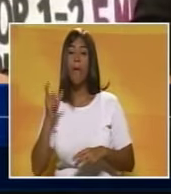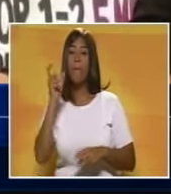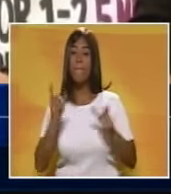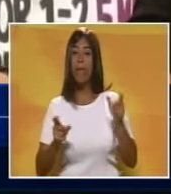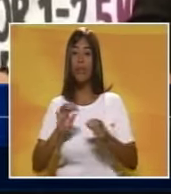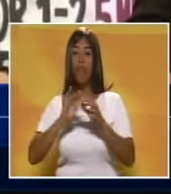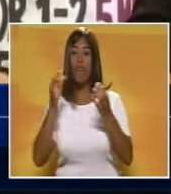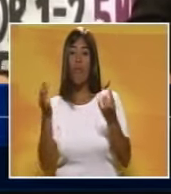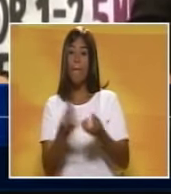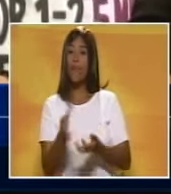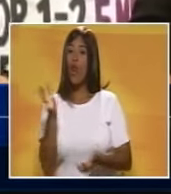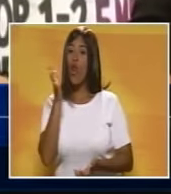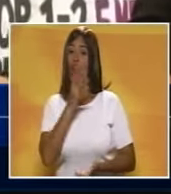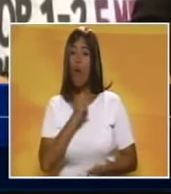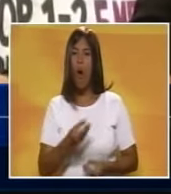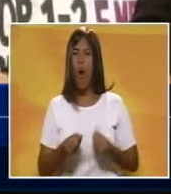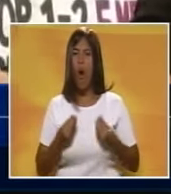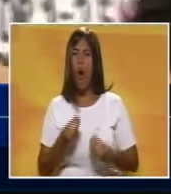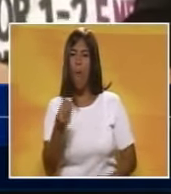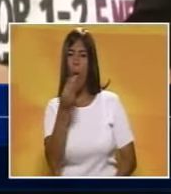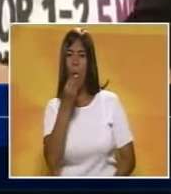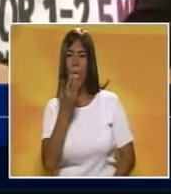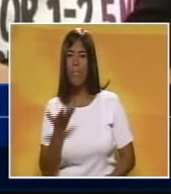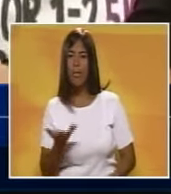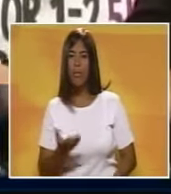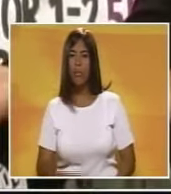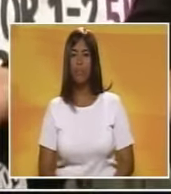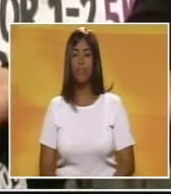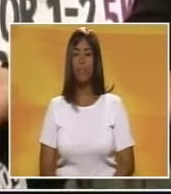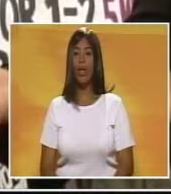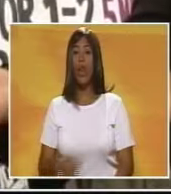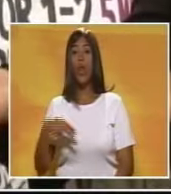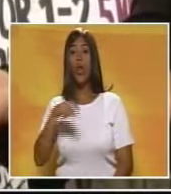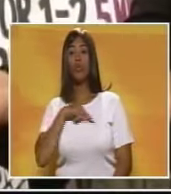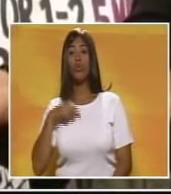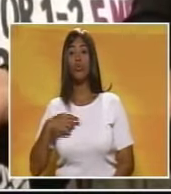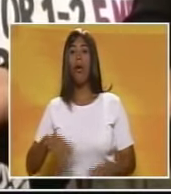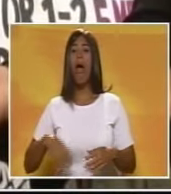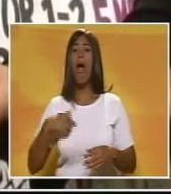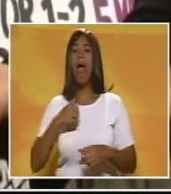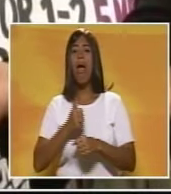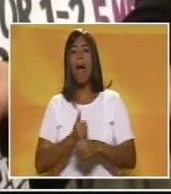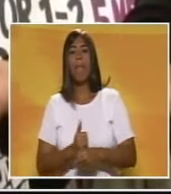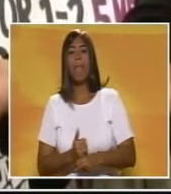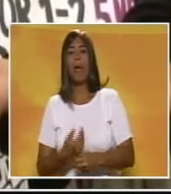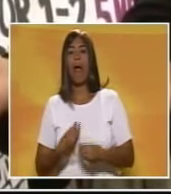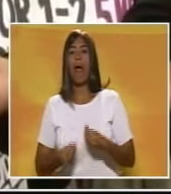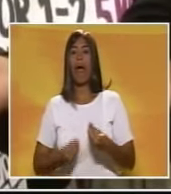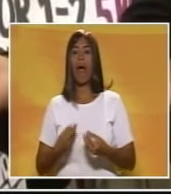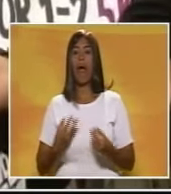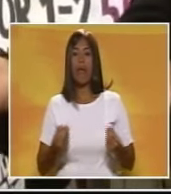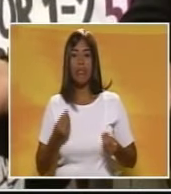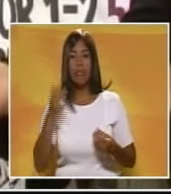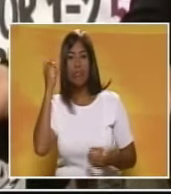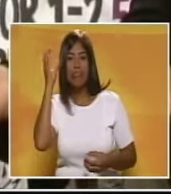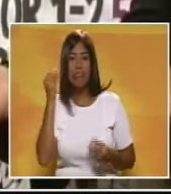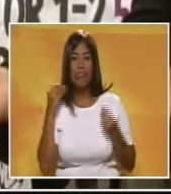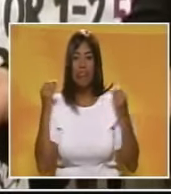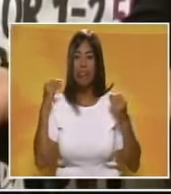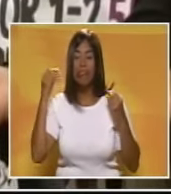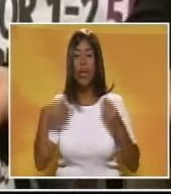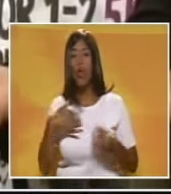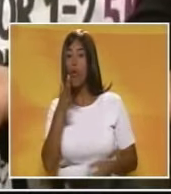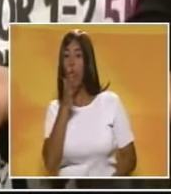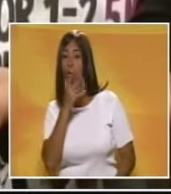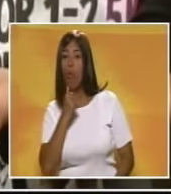personas, familias que no tienen cómo sustentar a su familia. Nosotros a veces, oye, no hallamos qué hacer porque no tenemos dinero